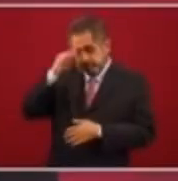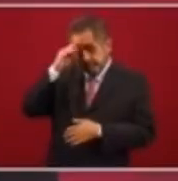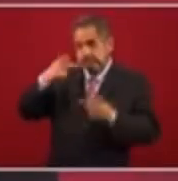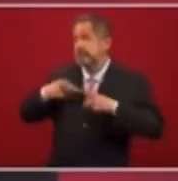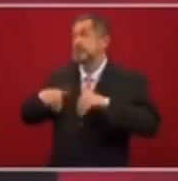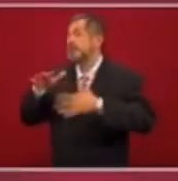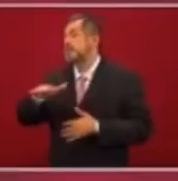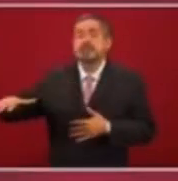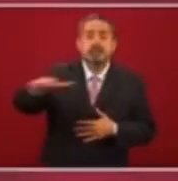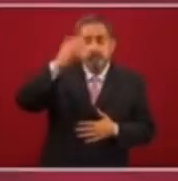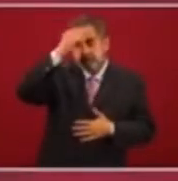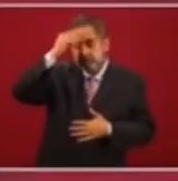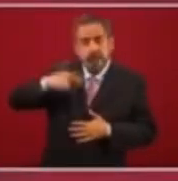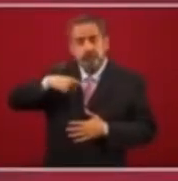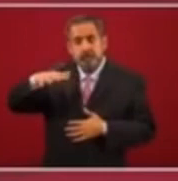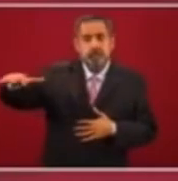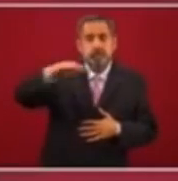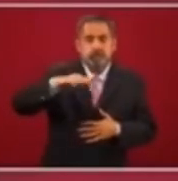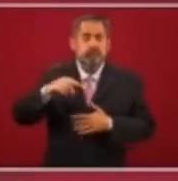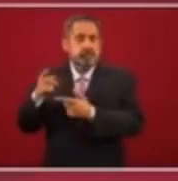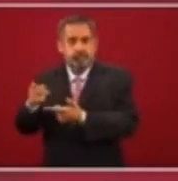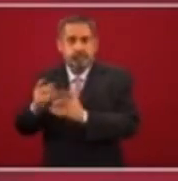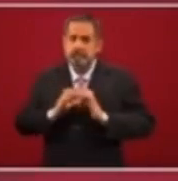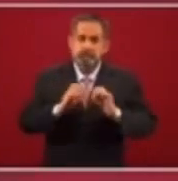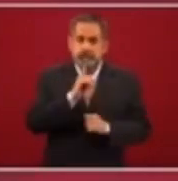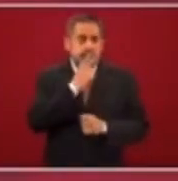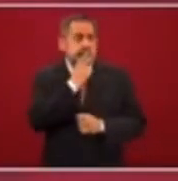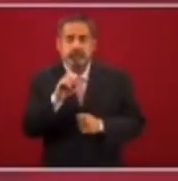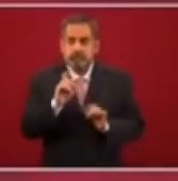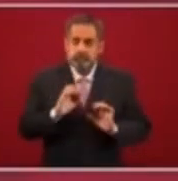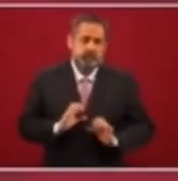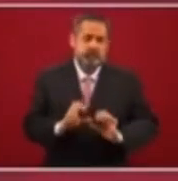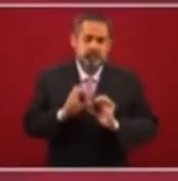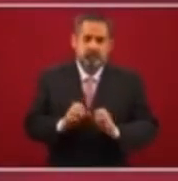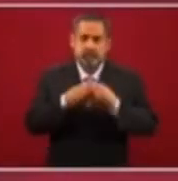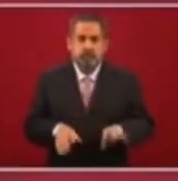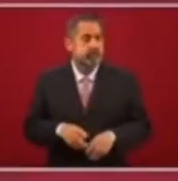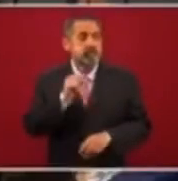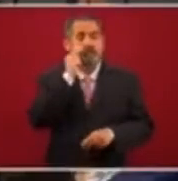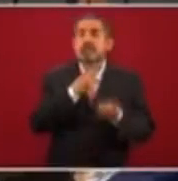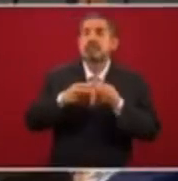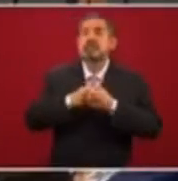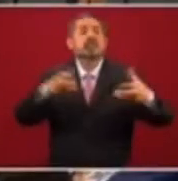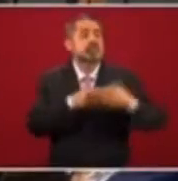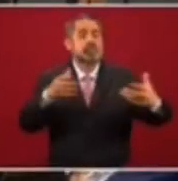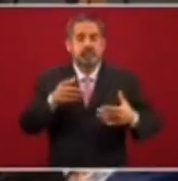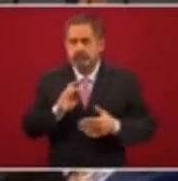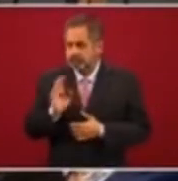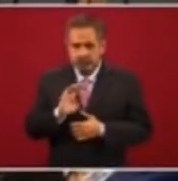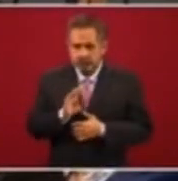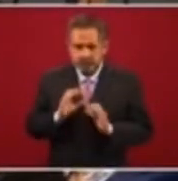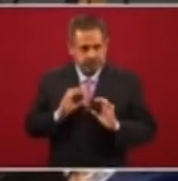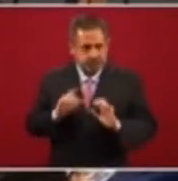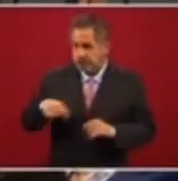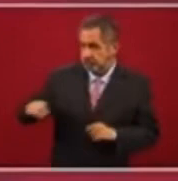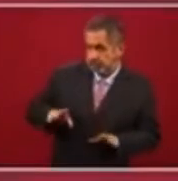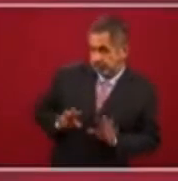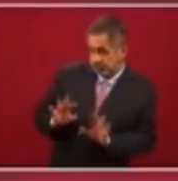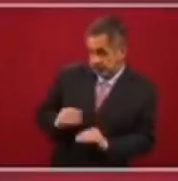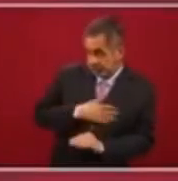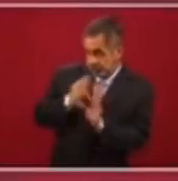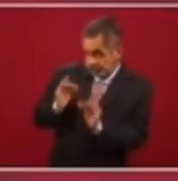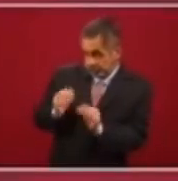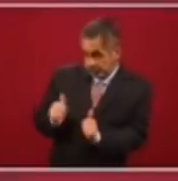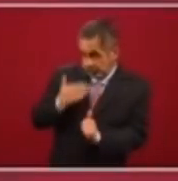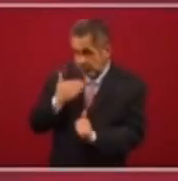cuenta la opinión de la gente y tenemos que cuidar nuestros recursos naturales. No es crecer por crecer, es crecer con bienestar y con